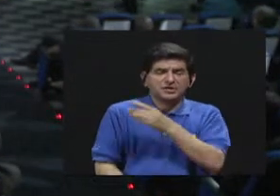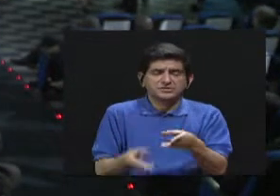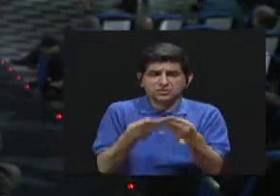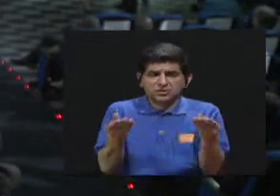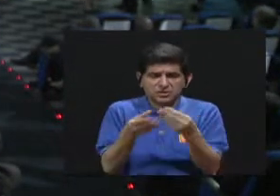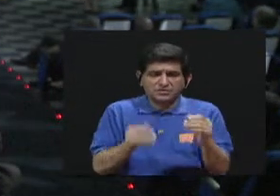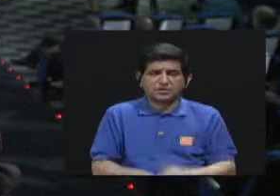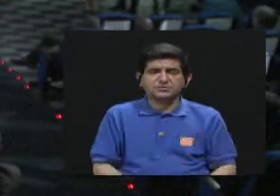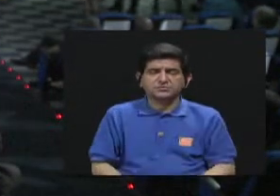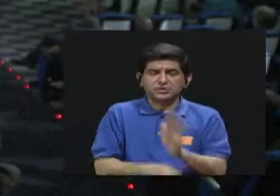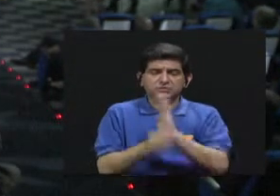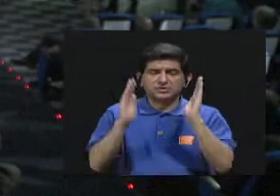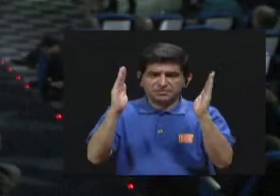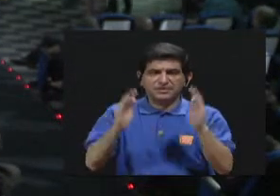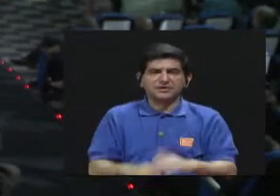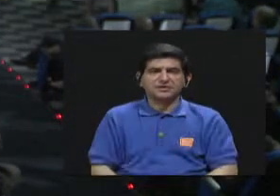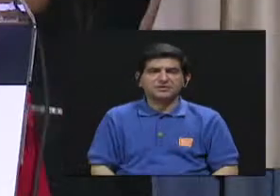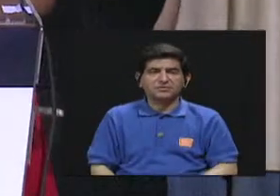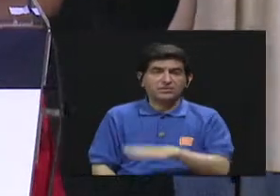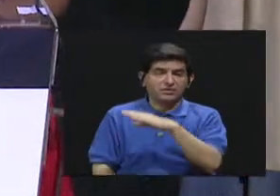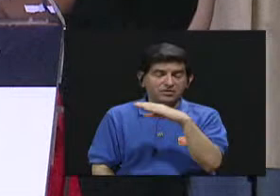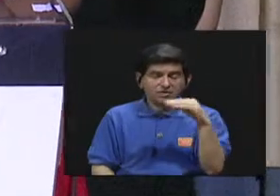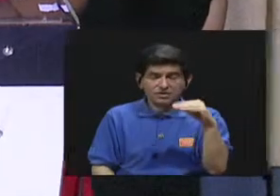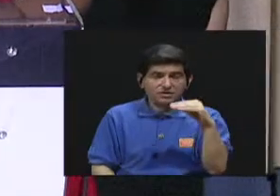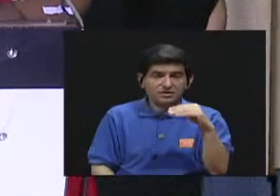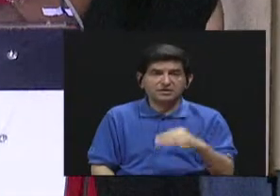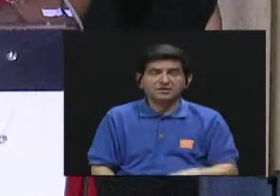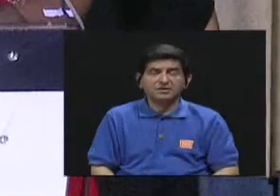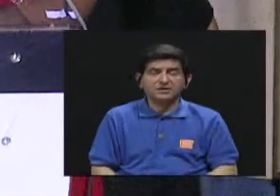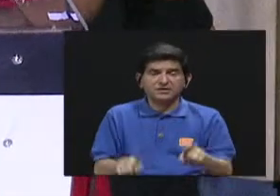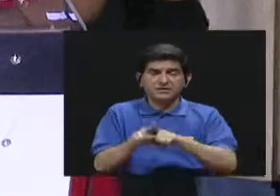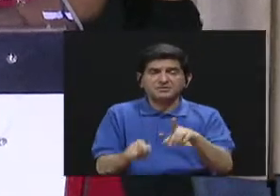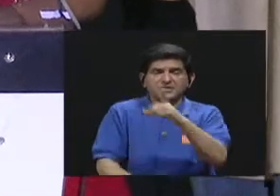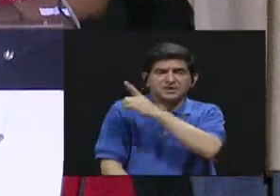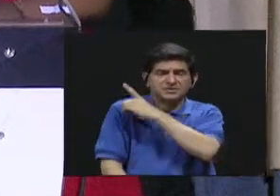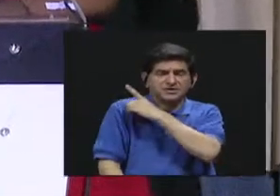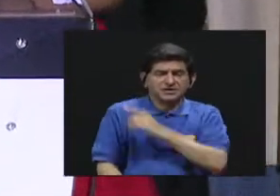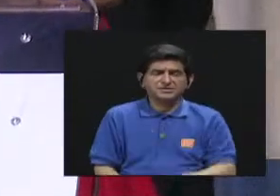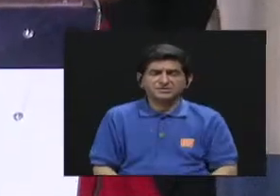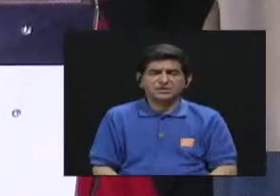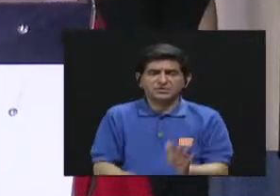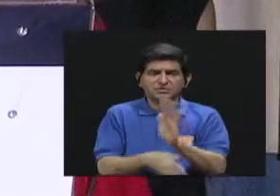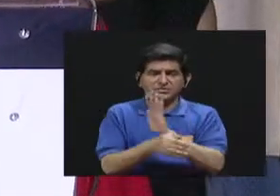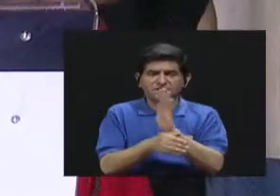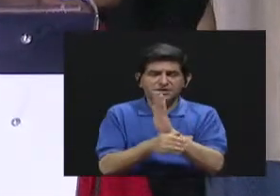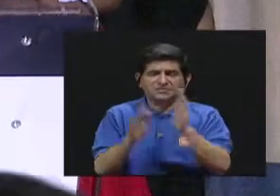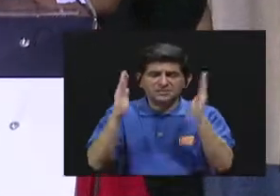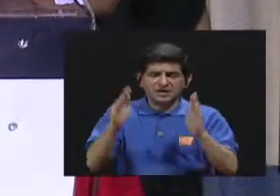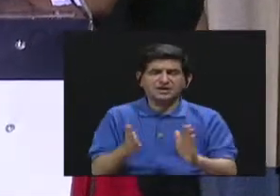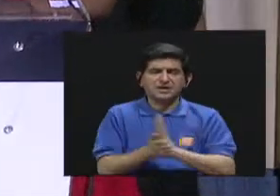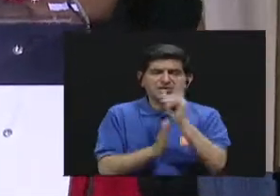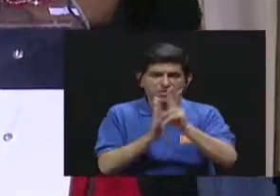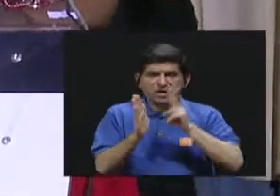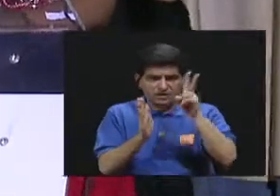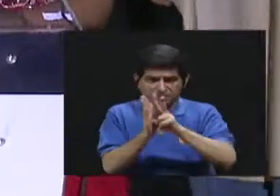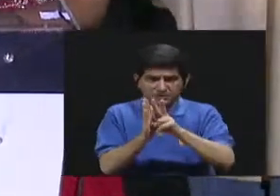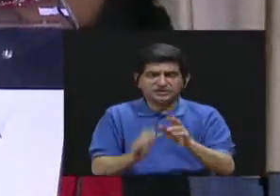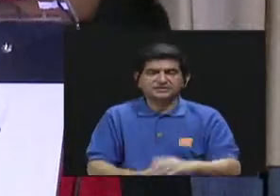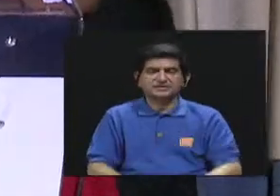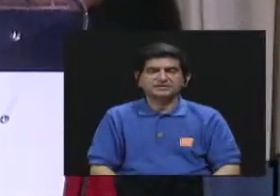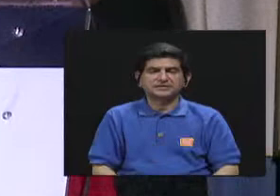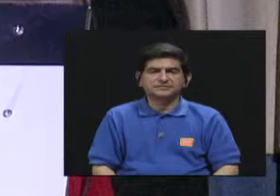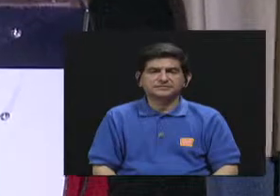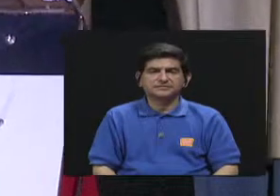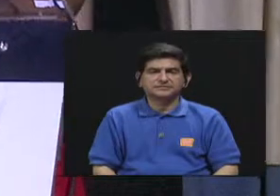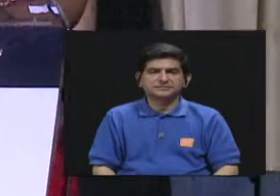sí, y de el dirección de largometraje documental. Es curioso, sí. Sí. Sí, yo no